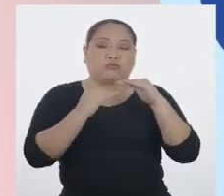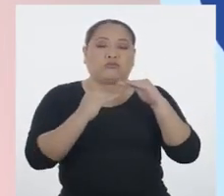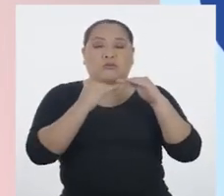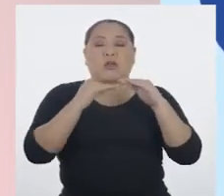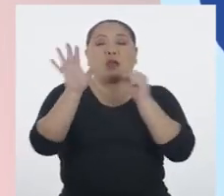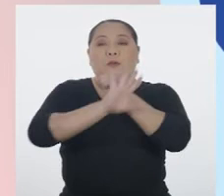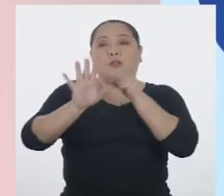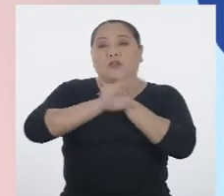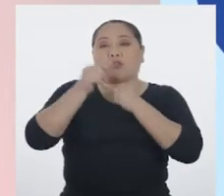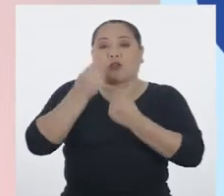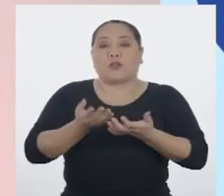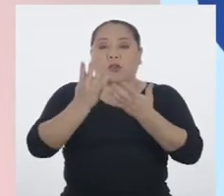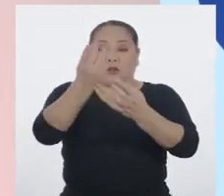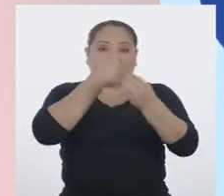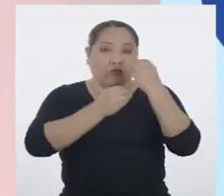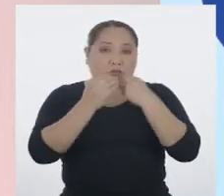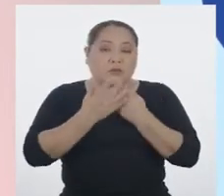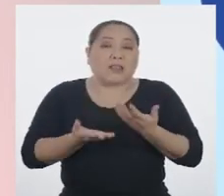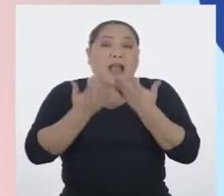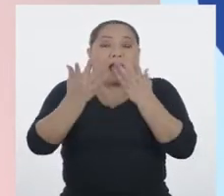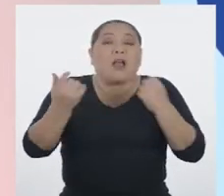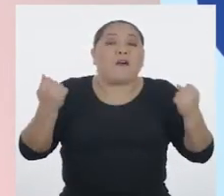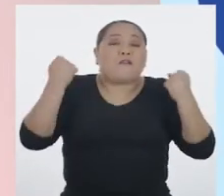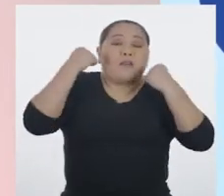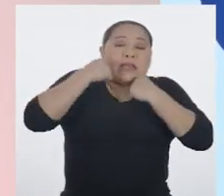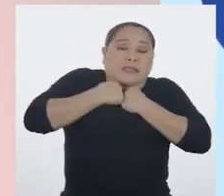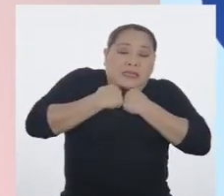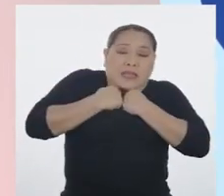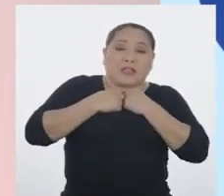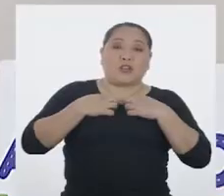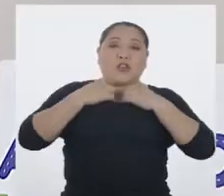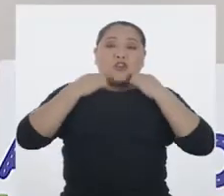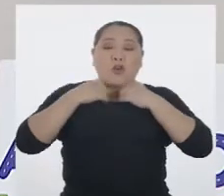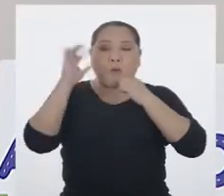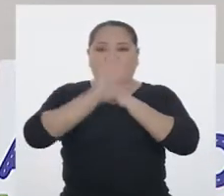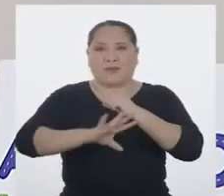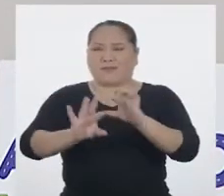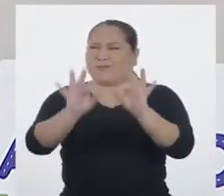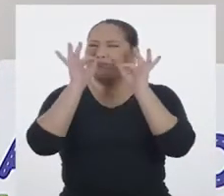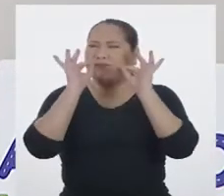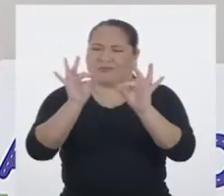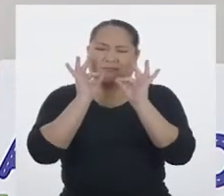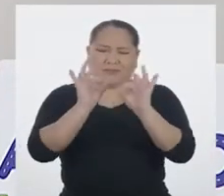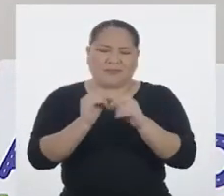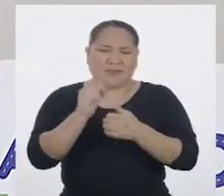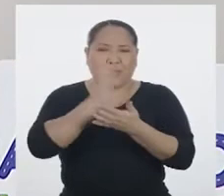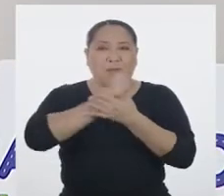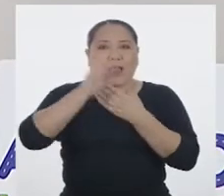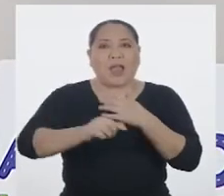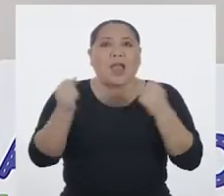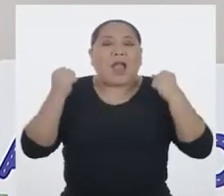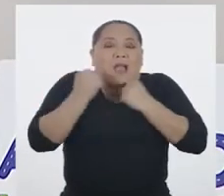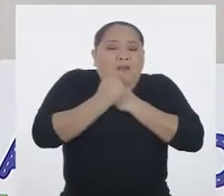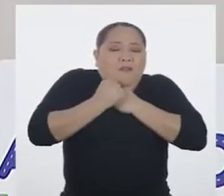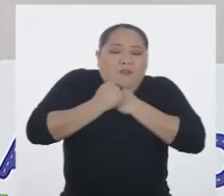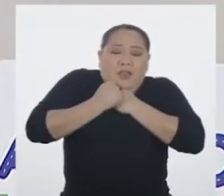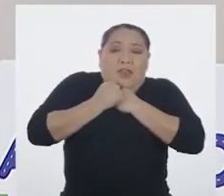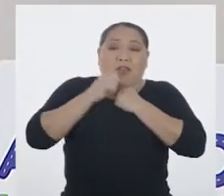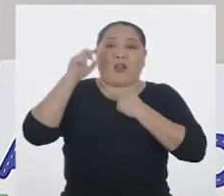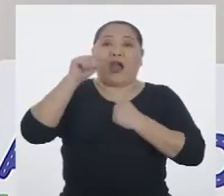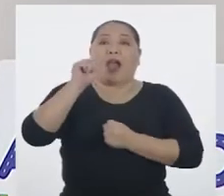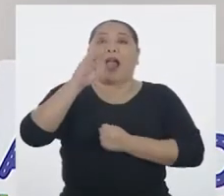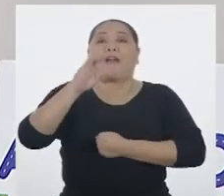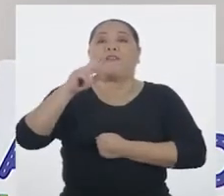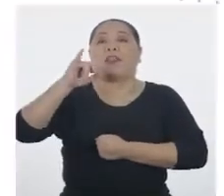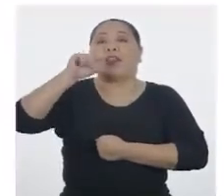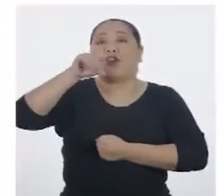de protección a través de la donación digna de frazadas y ropa de abrigo. Lo máximo al programa Abrigo Pendiente. Ahora